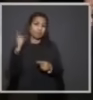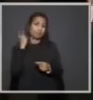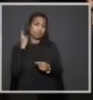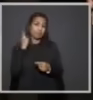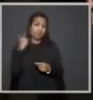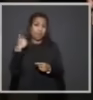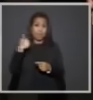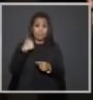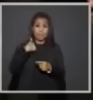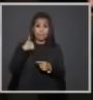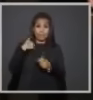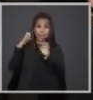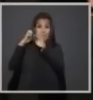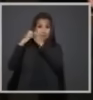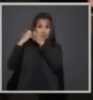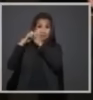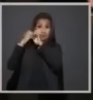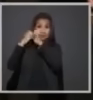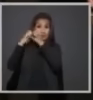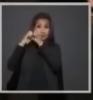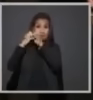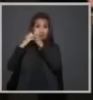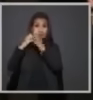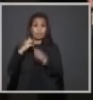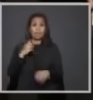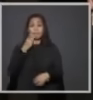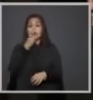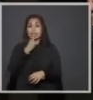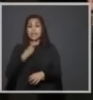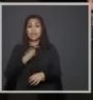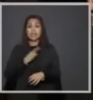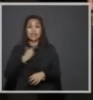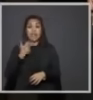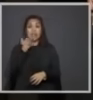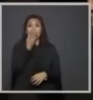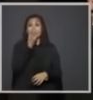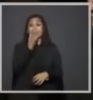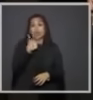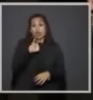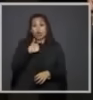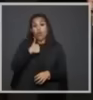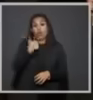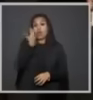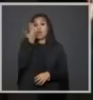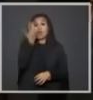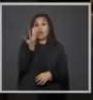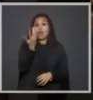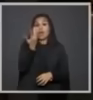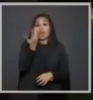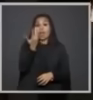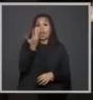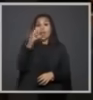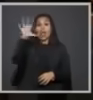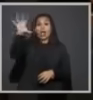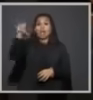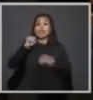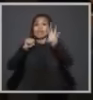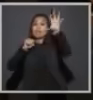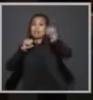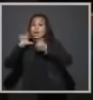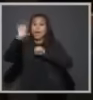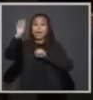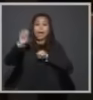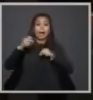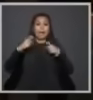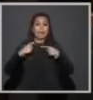mis adversarios han manejado esto diciendo que yo lo que quiero es sacar a los delincuentes de la